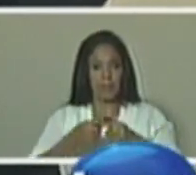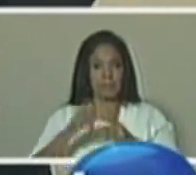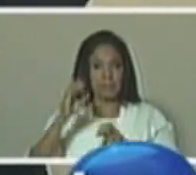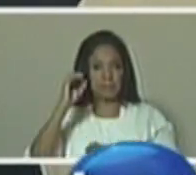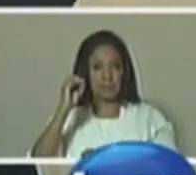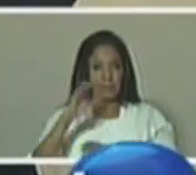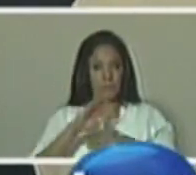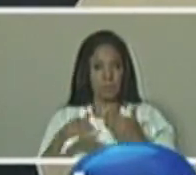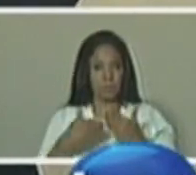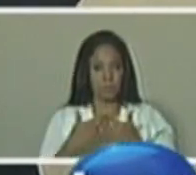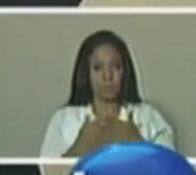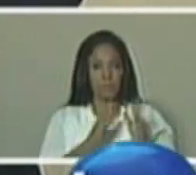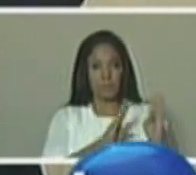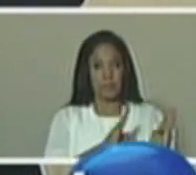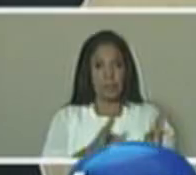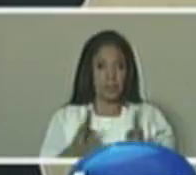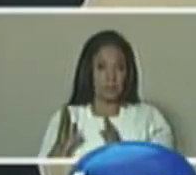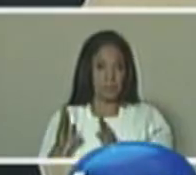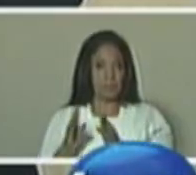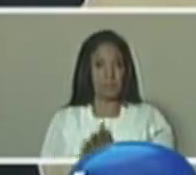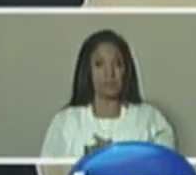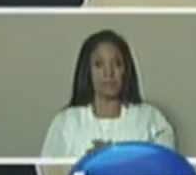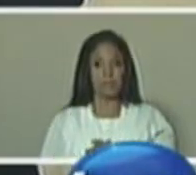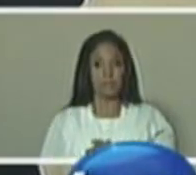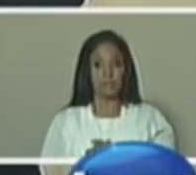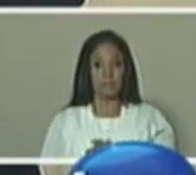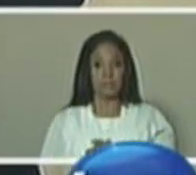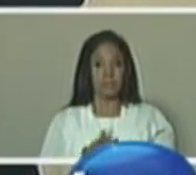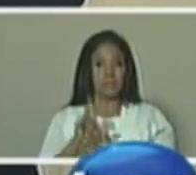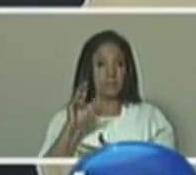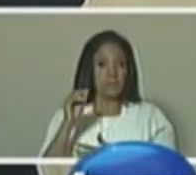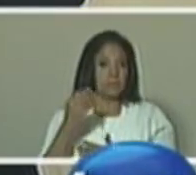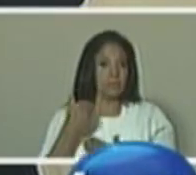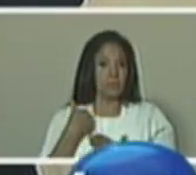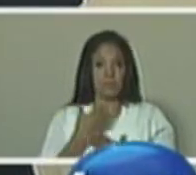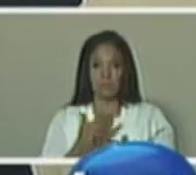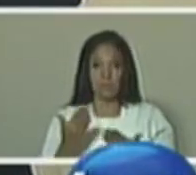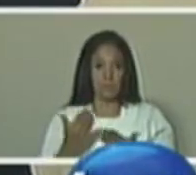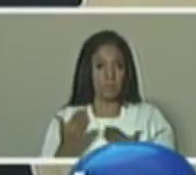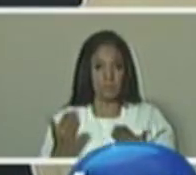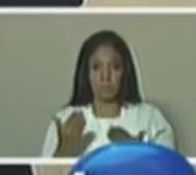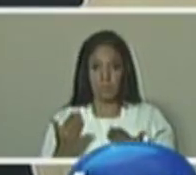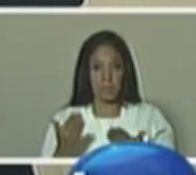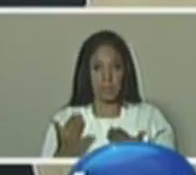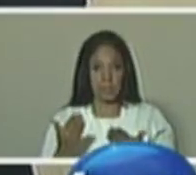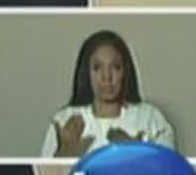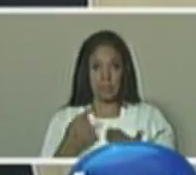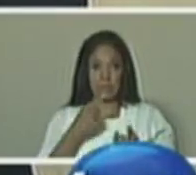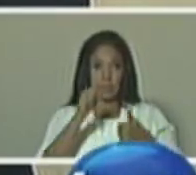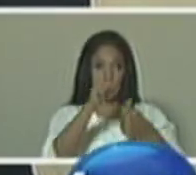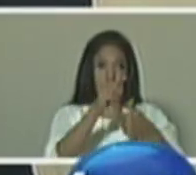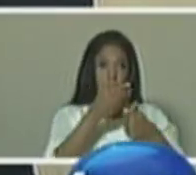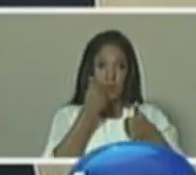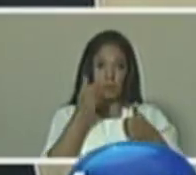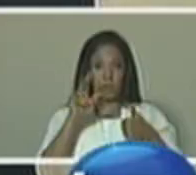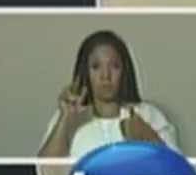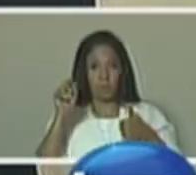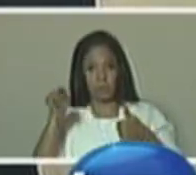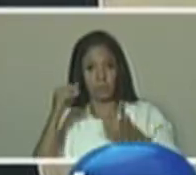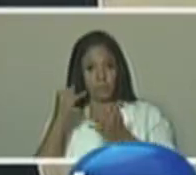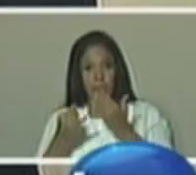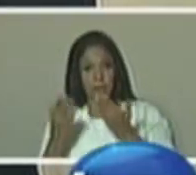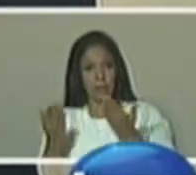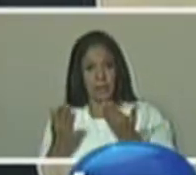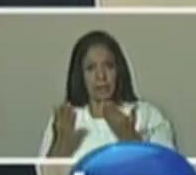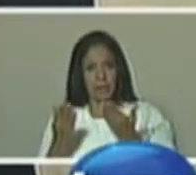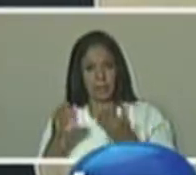que los estudiantes se van a presentar no tiene nada que ver. Fue el resultado de un sorteo. Muy bien, así que entonces vamos a dar inicio